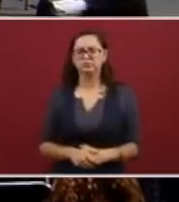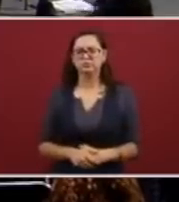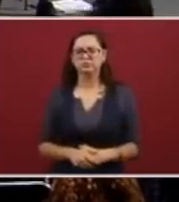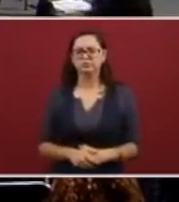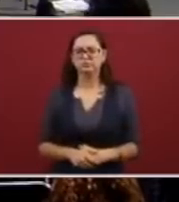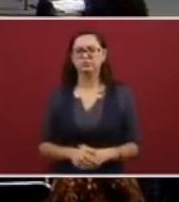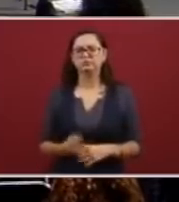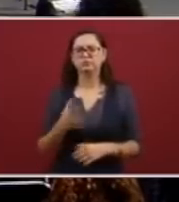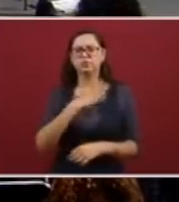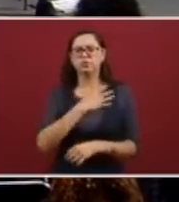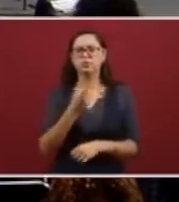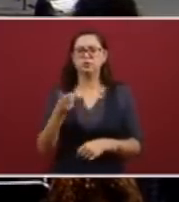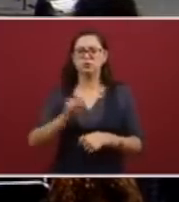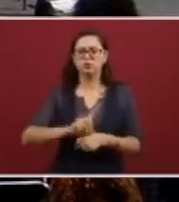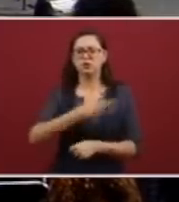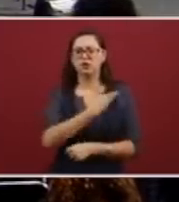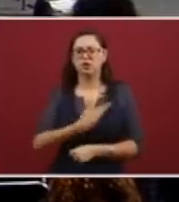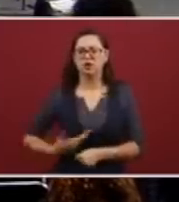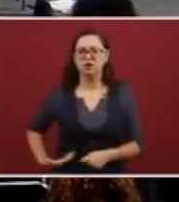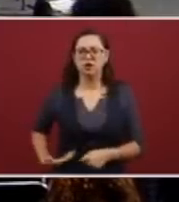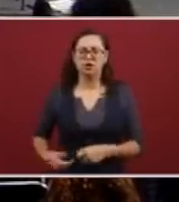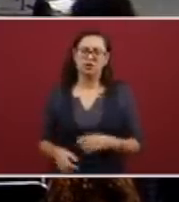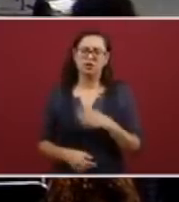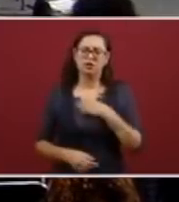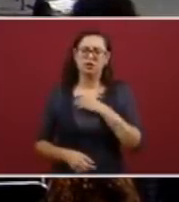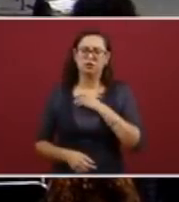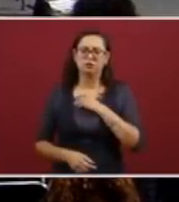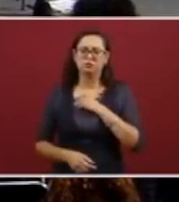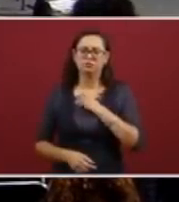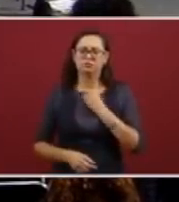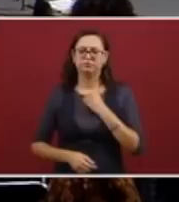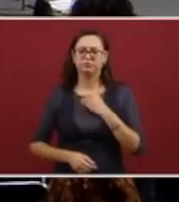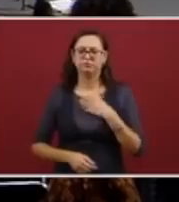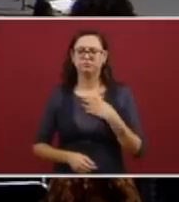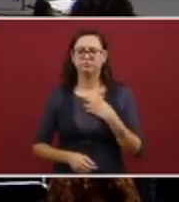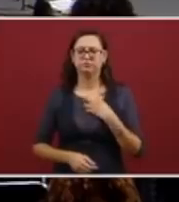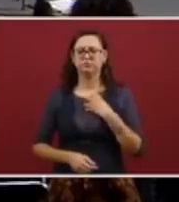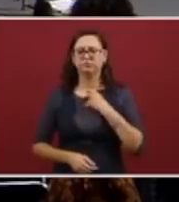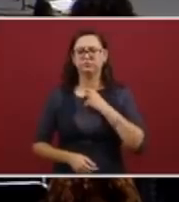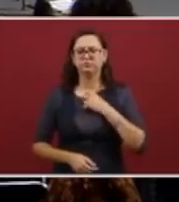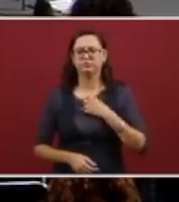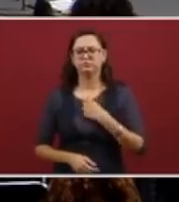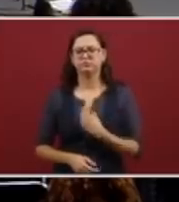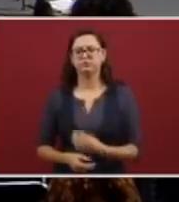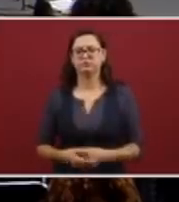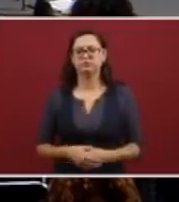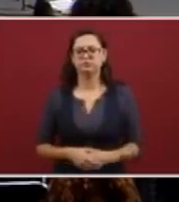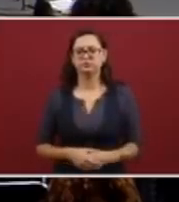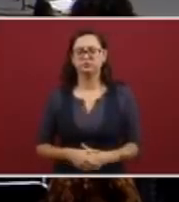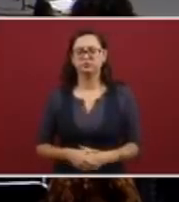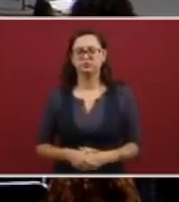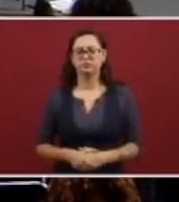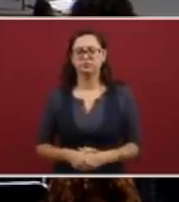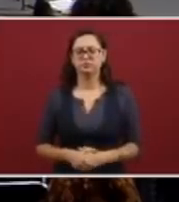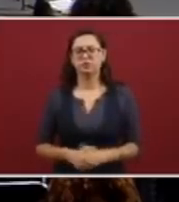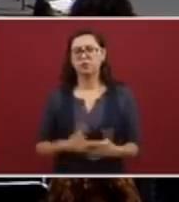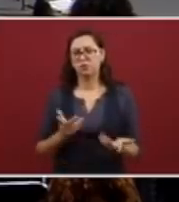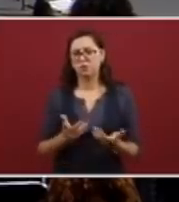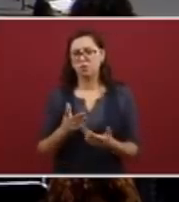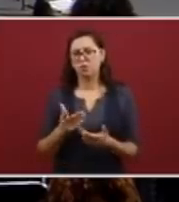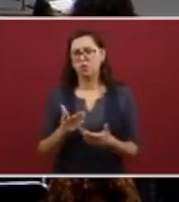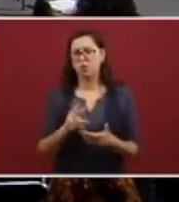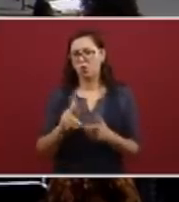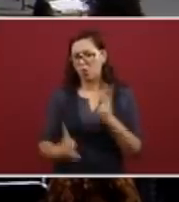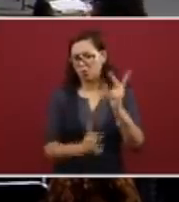buenos días presidente muchísimas gracias soy paúl velásquez de ni uno más ni un corrupto más en gobierno antes de ser los dos comentar usted le gustaría una